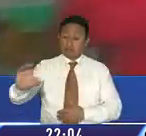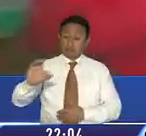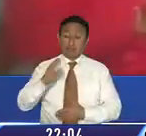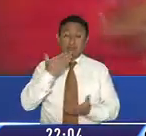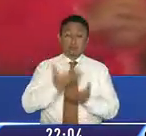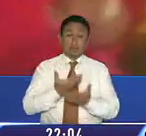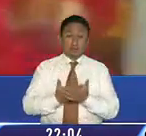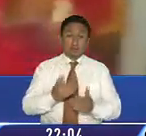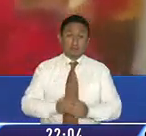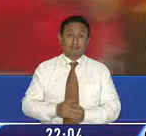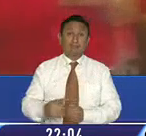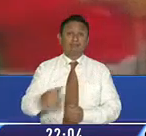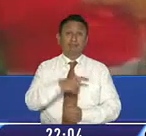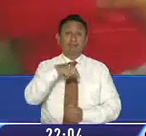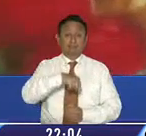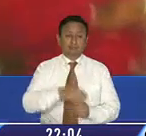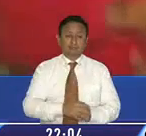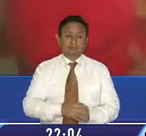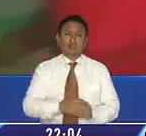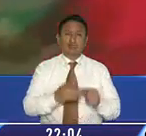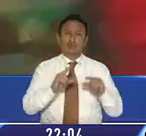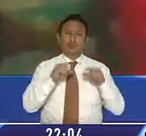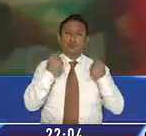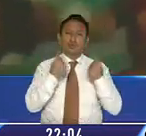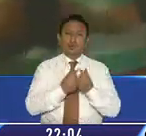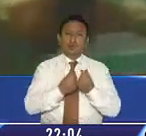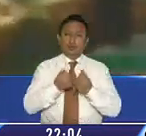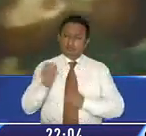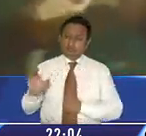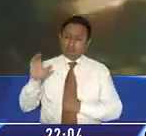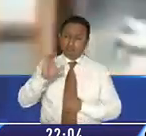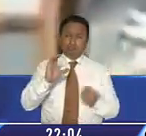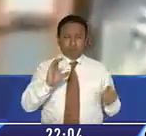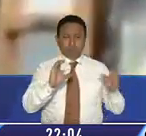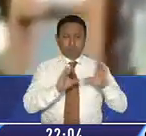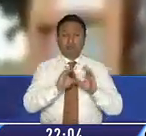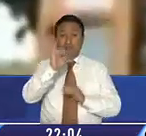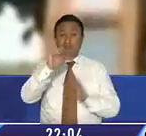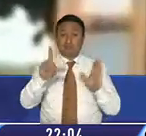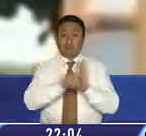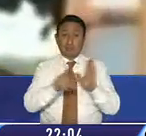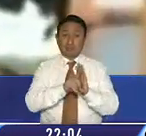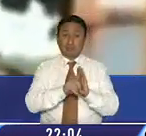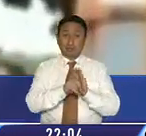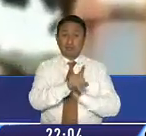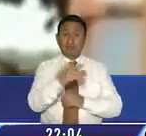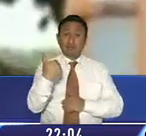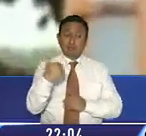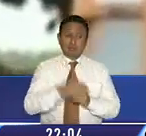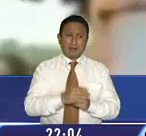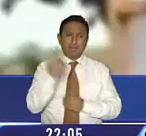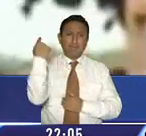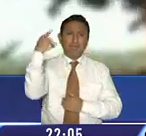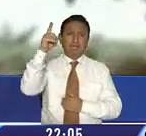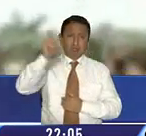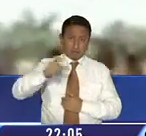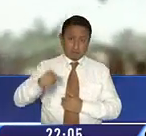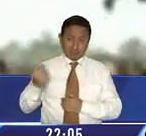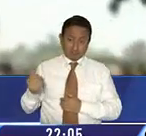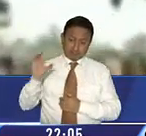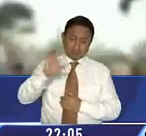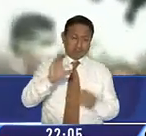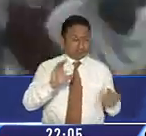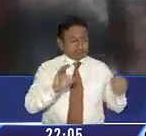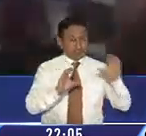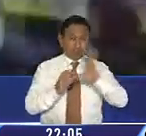Miguel Nazareno había construido una red de inversionistas ilegales que contaba con miles de aportantes en